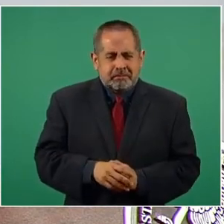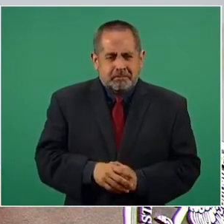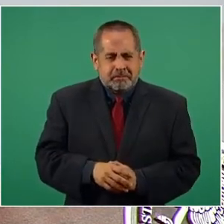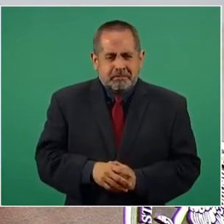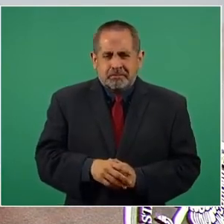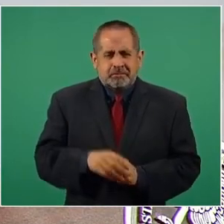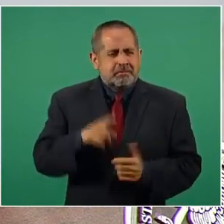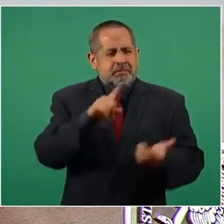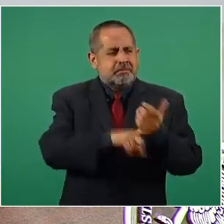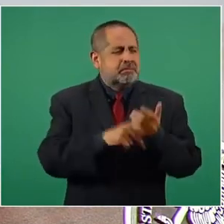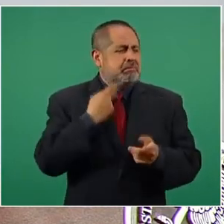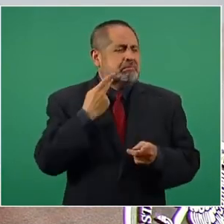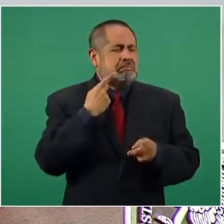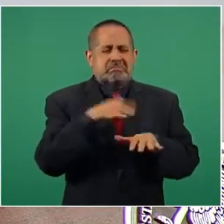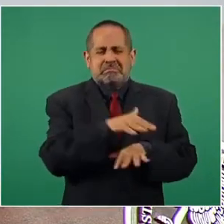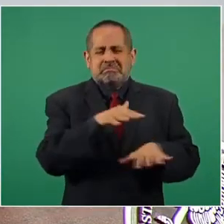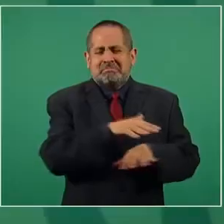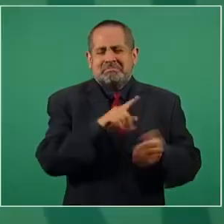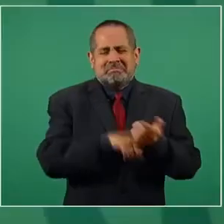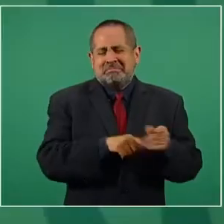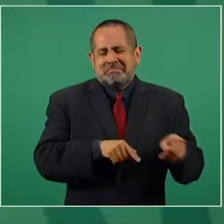Hay mucha politiquería.